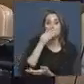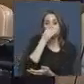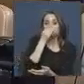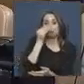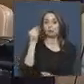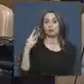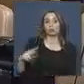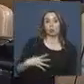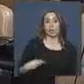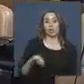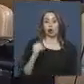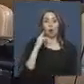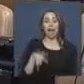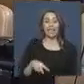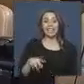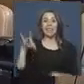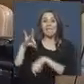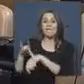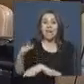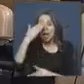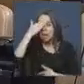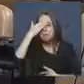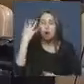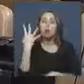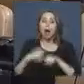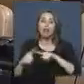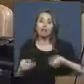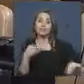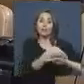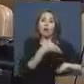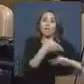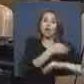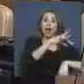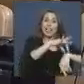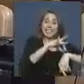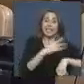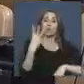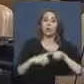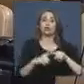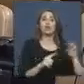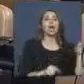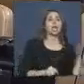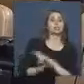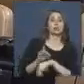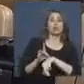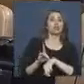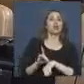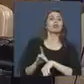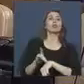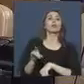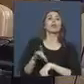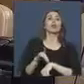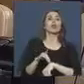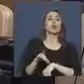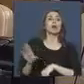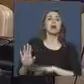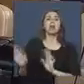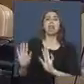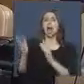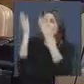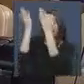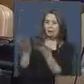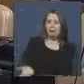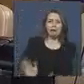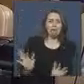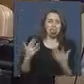aquejaba a Joaquín. Cuatro veces recurrieron a la clínica. Las cuatro veces la respuesta fue la misma. No tiene prácticamente